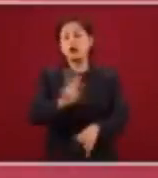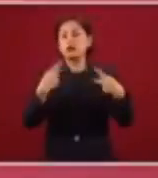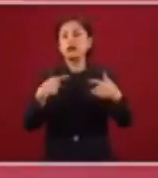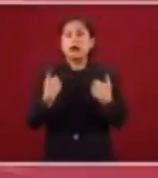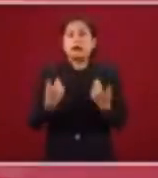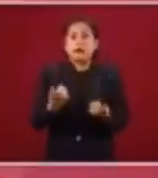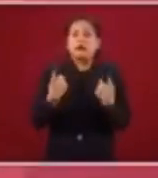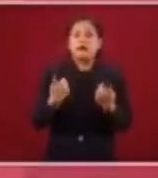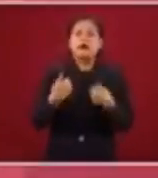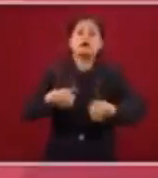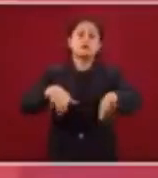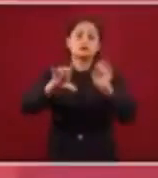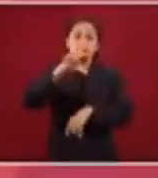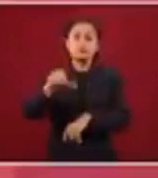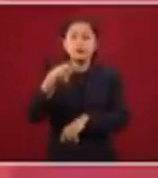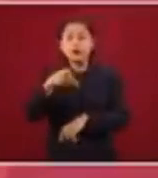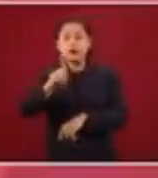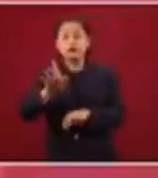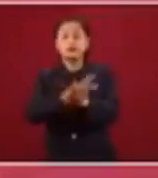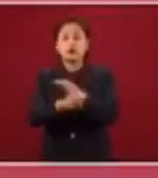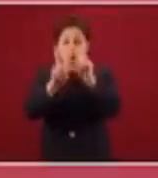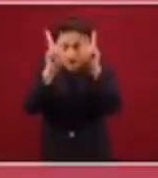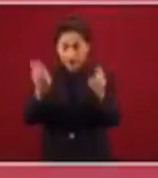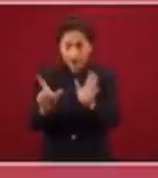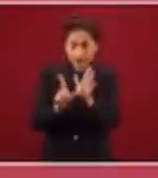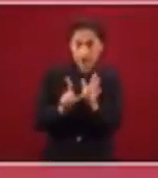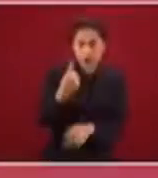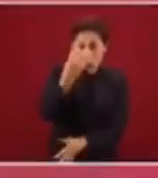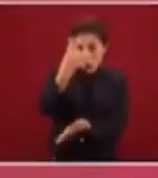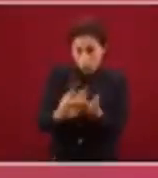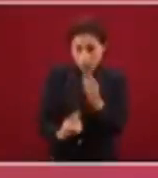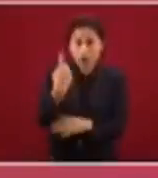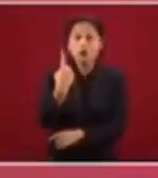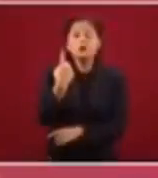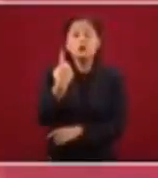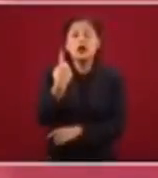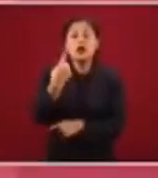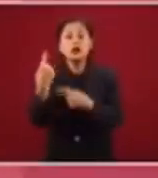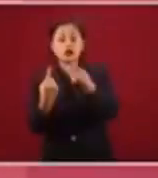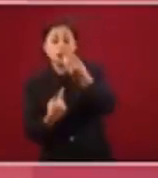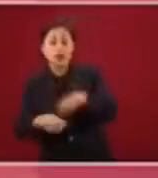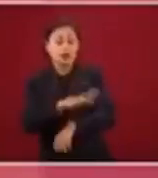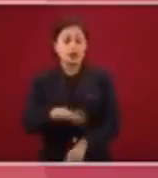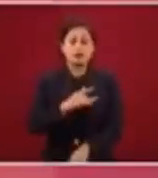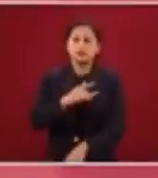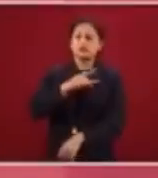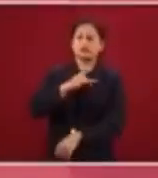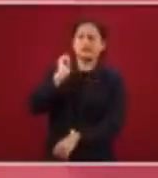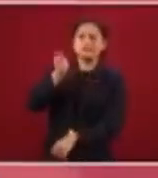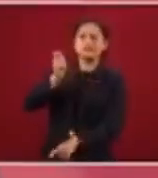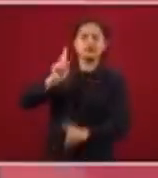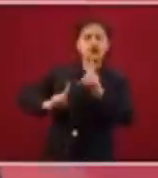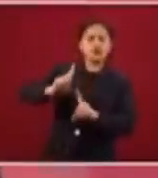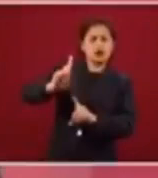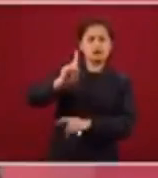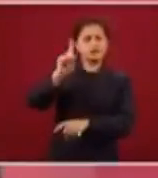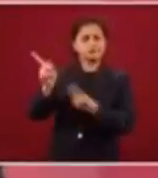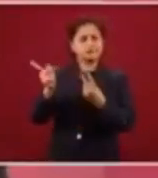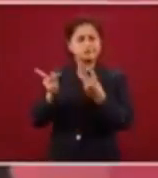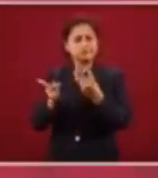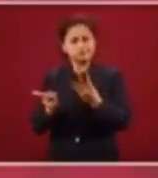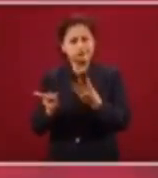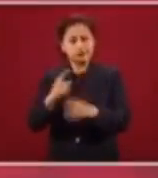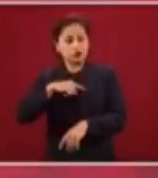de tener una identificación única, todo eso genera muchas sospechas, inquietudes. Entonces no queremos eso.